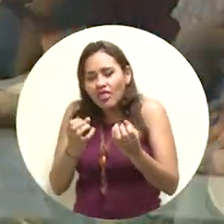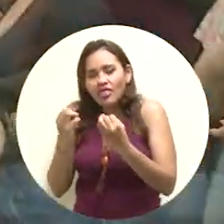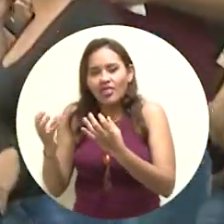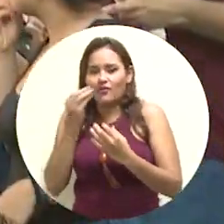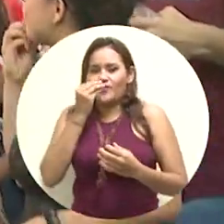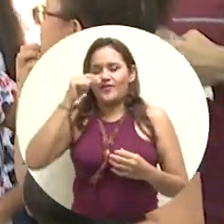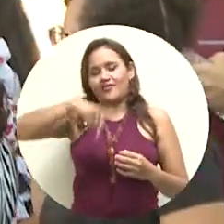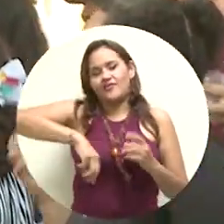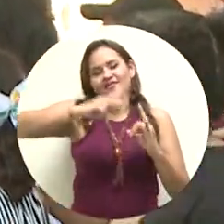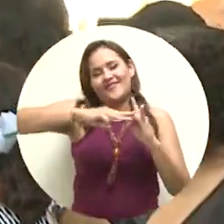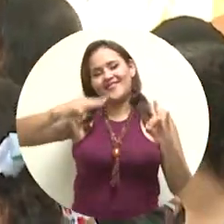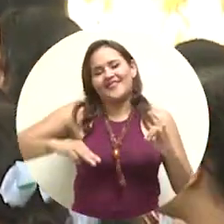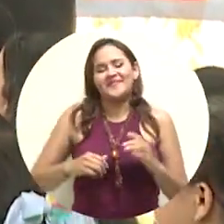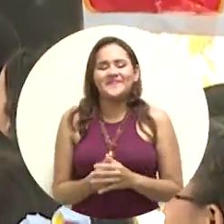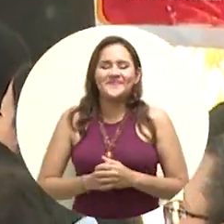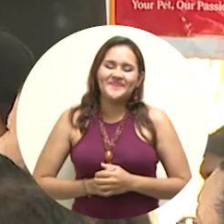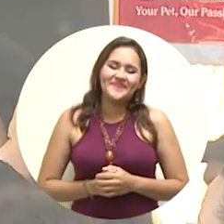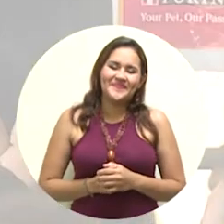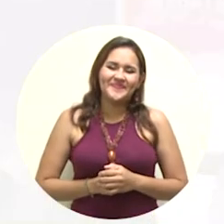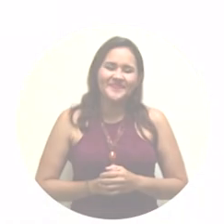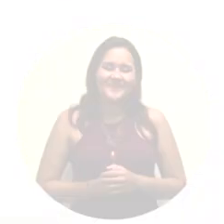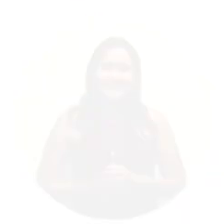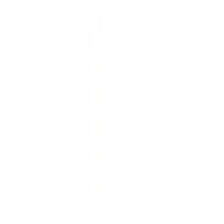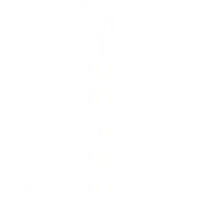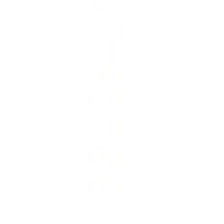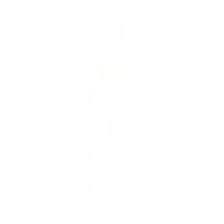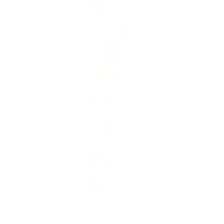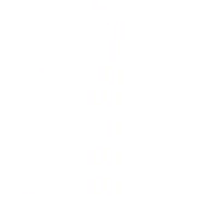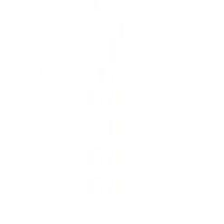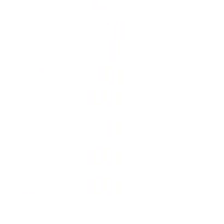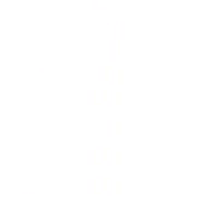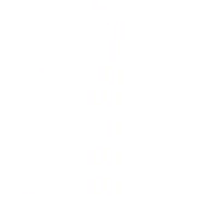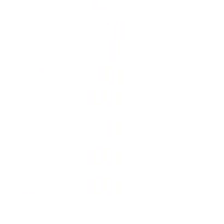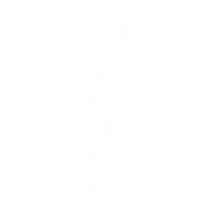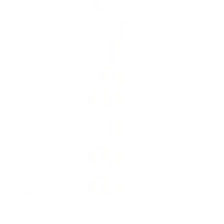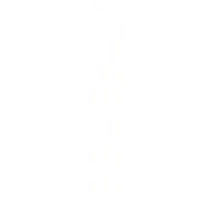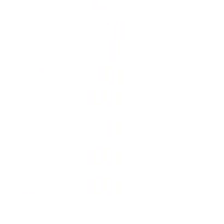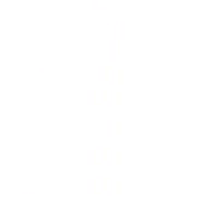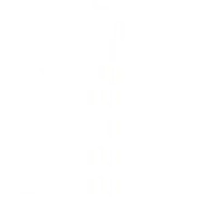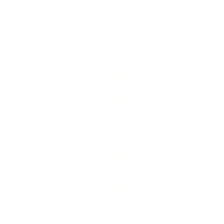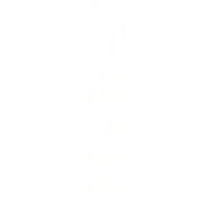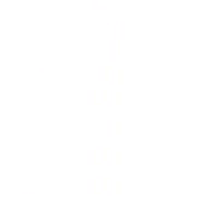Universidad del Magdalena, más incluyente e innovadora.